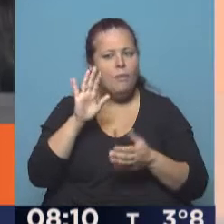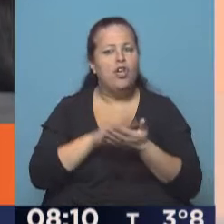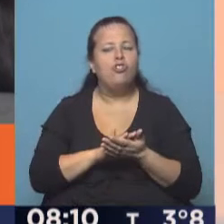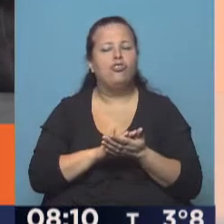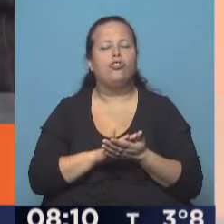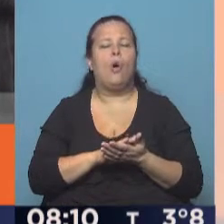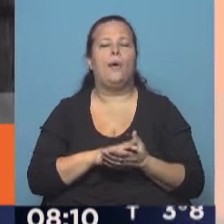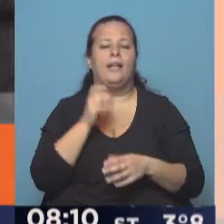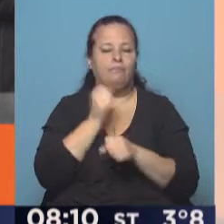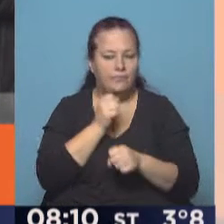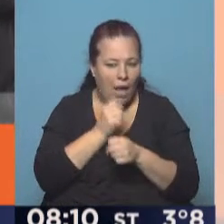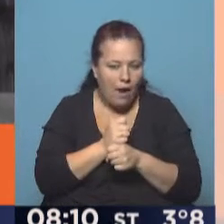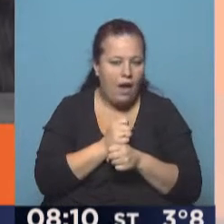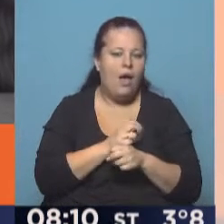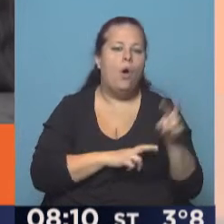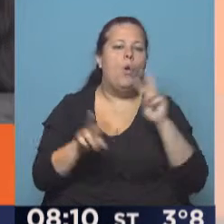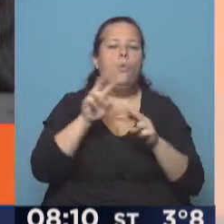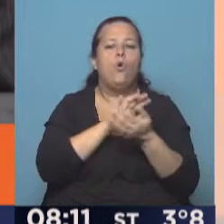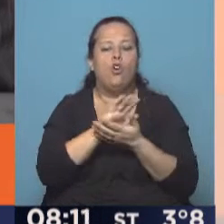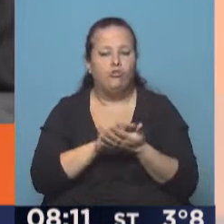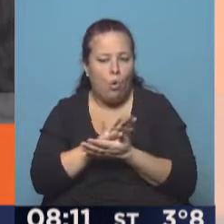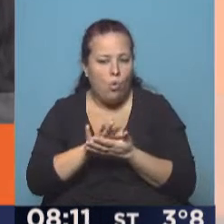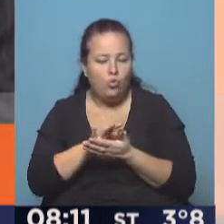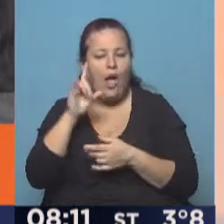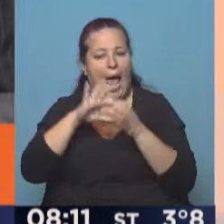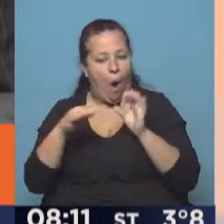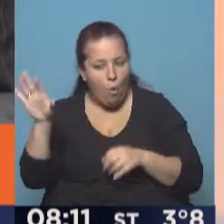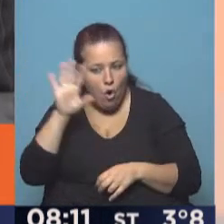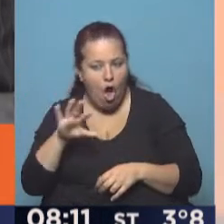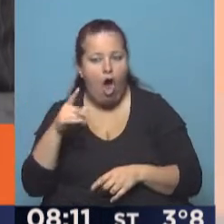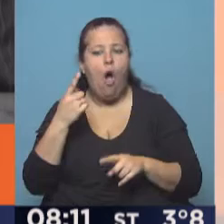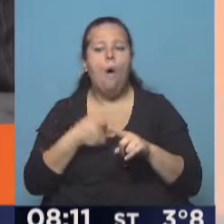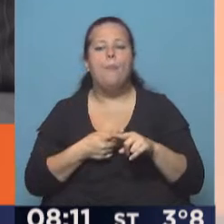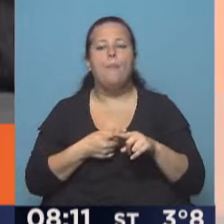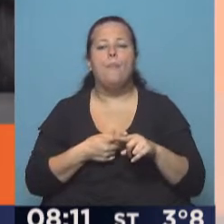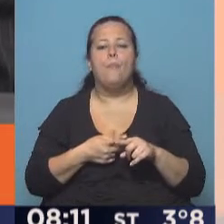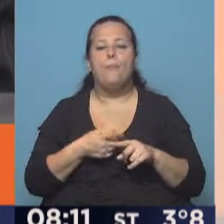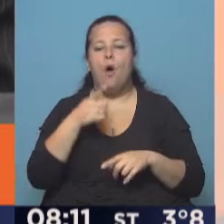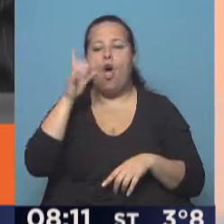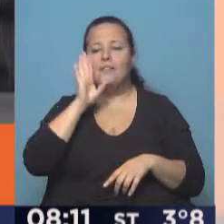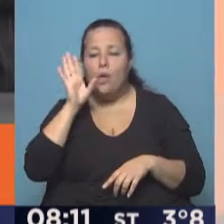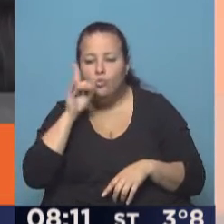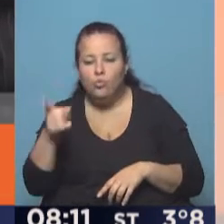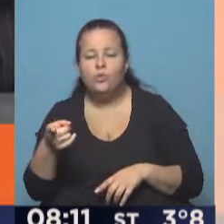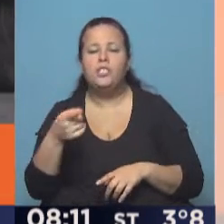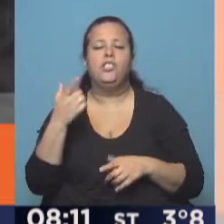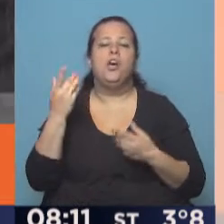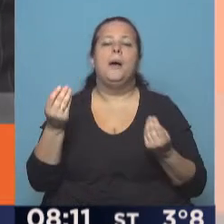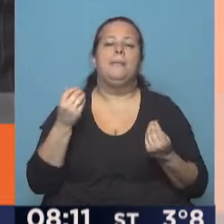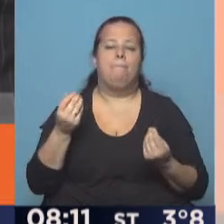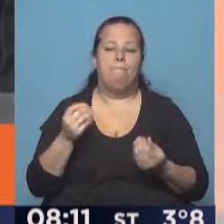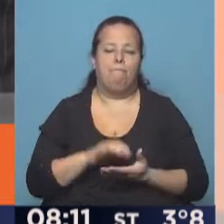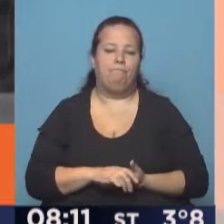de trabajar y de buscar soluciones por parte de Europa, por parte de Estados Unidos,